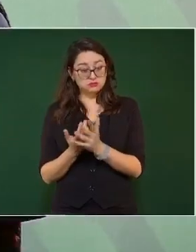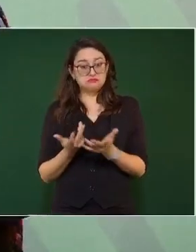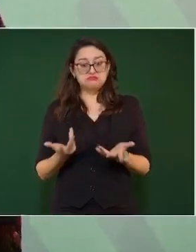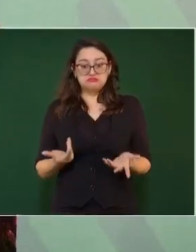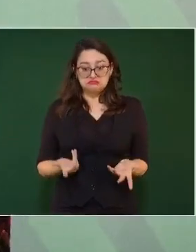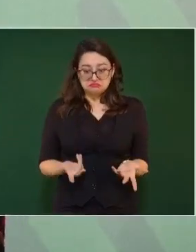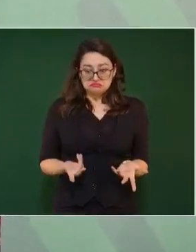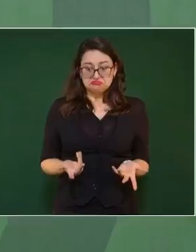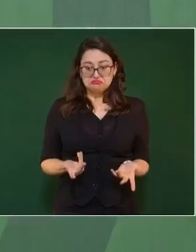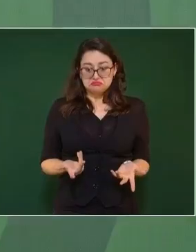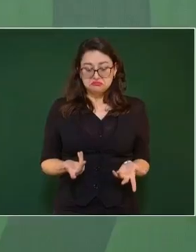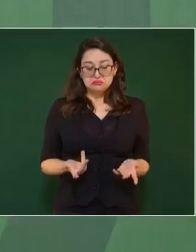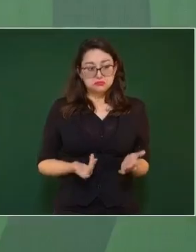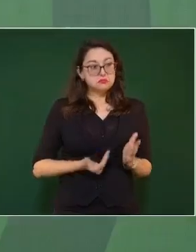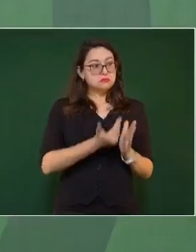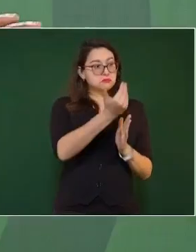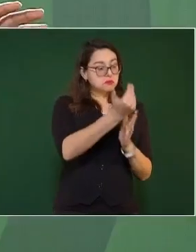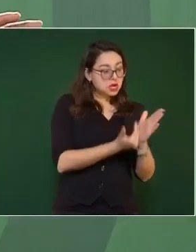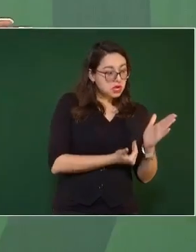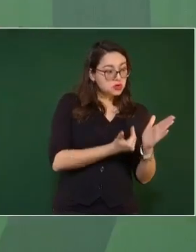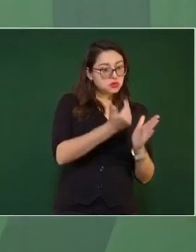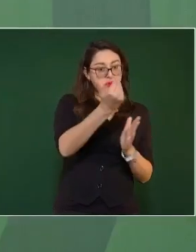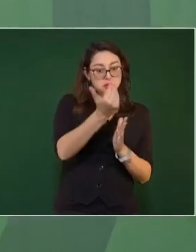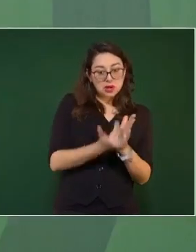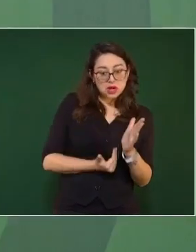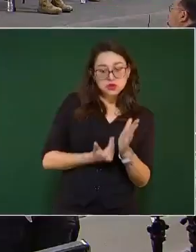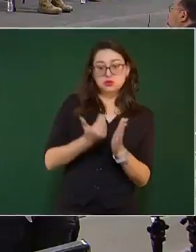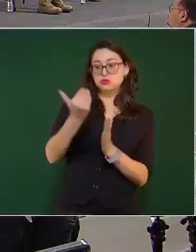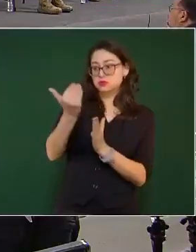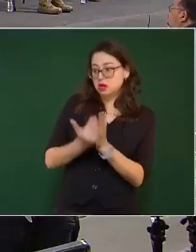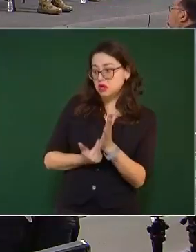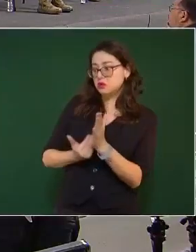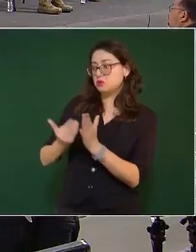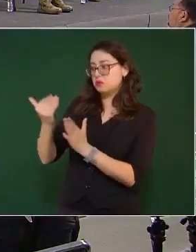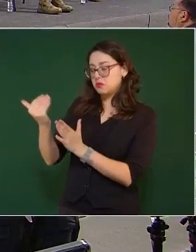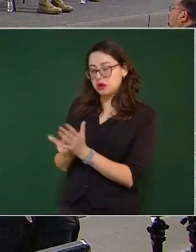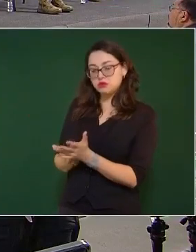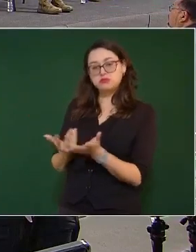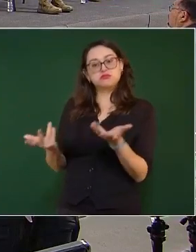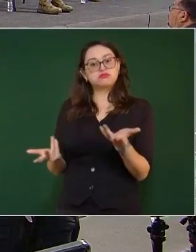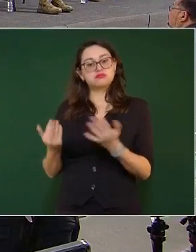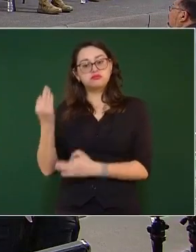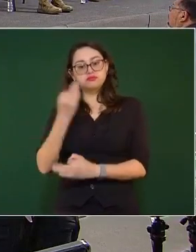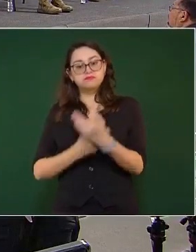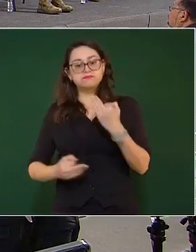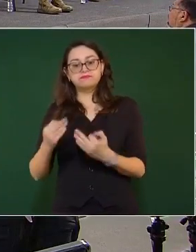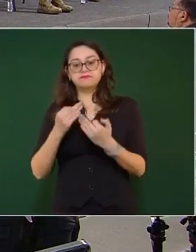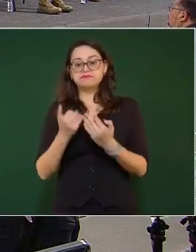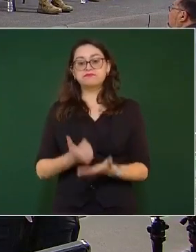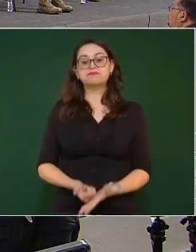Entonces, vamos avanzando. Todos nos han ayudado. Hay dos